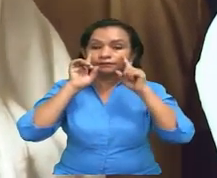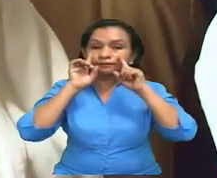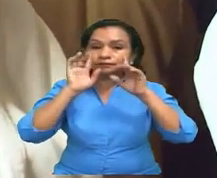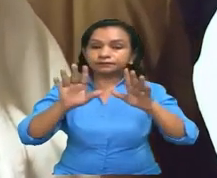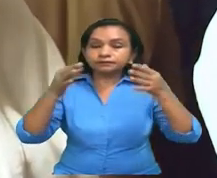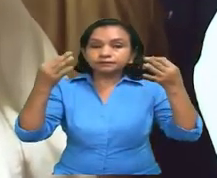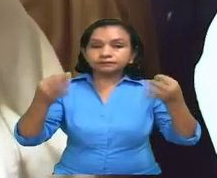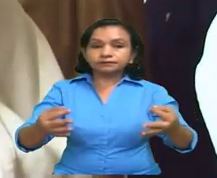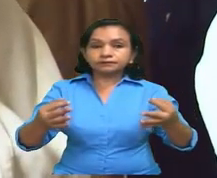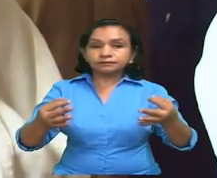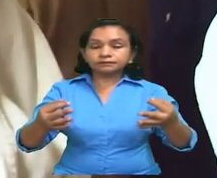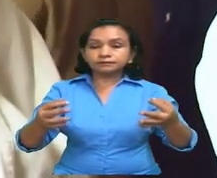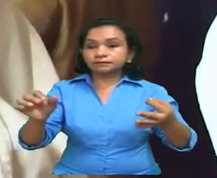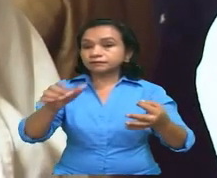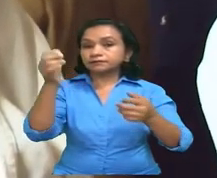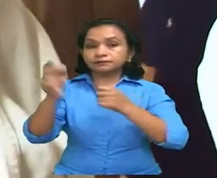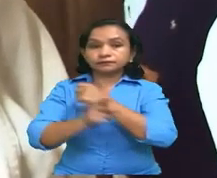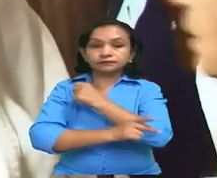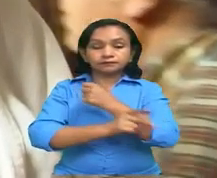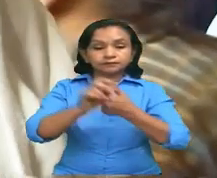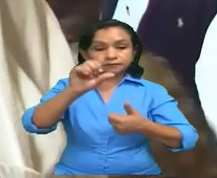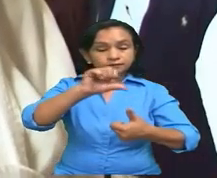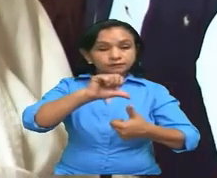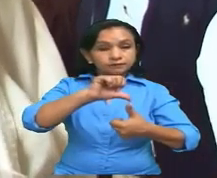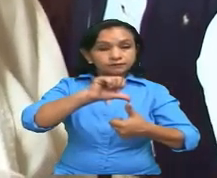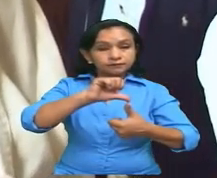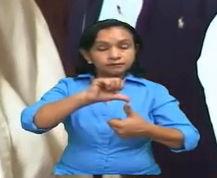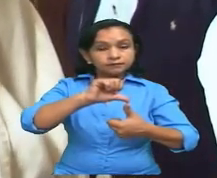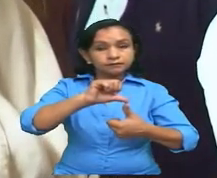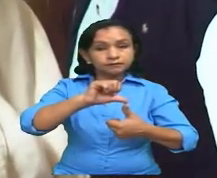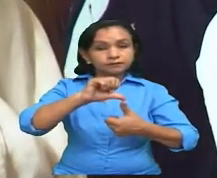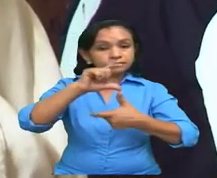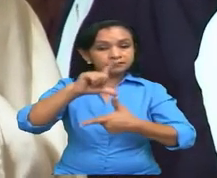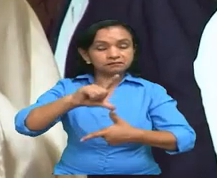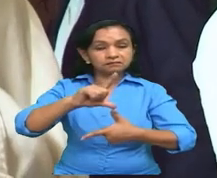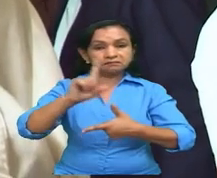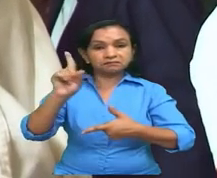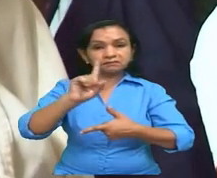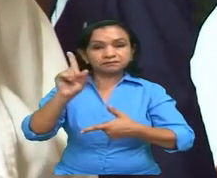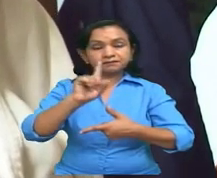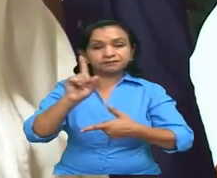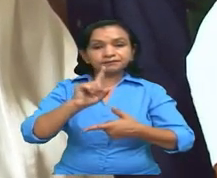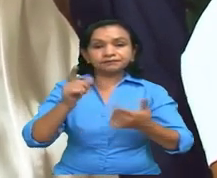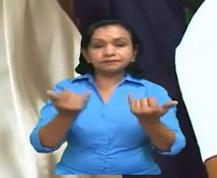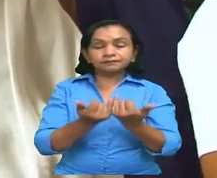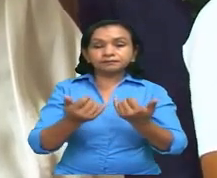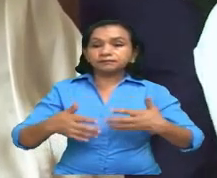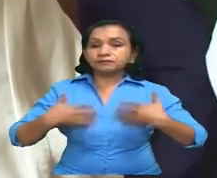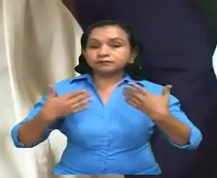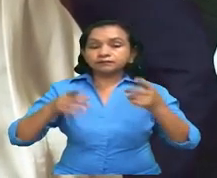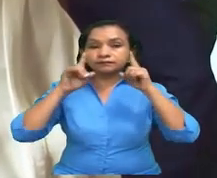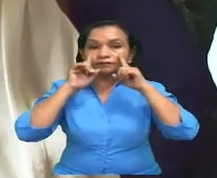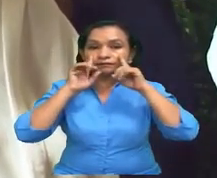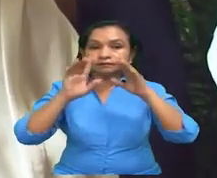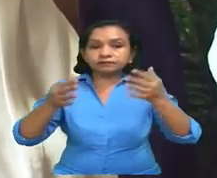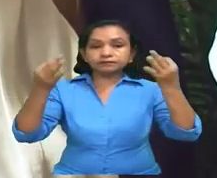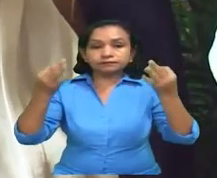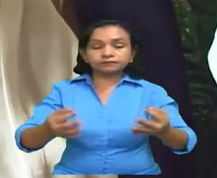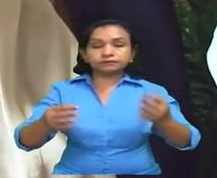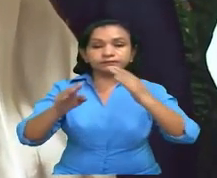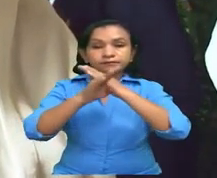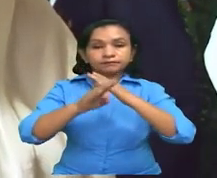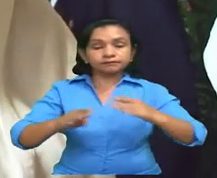a Nicaragua sea realmente algo verdaderamente placentero. Y luego un elemento adicional que es